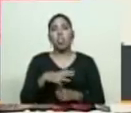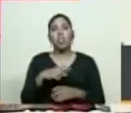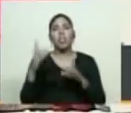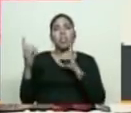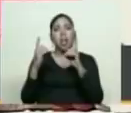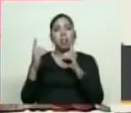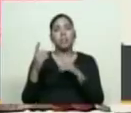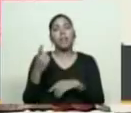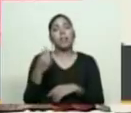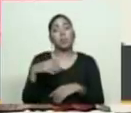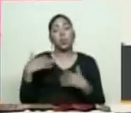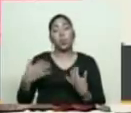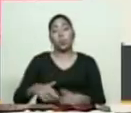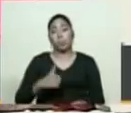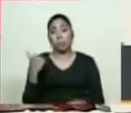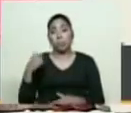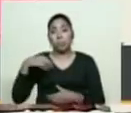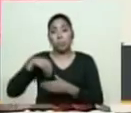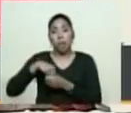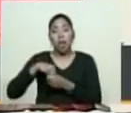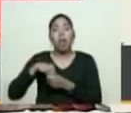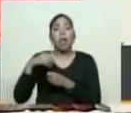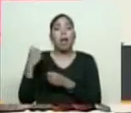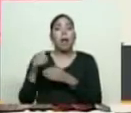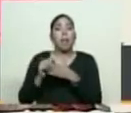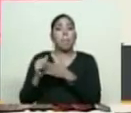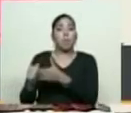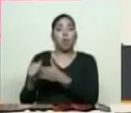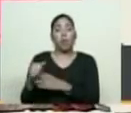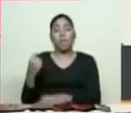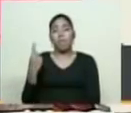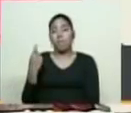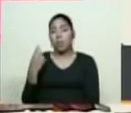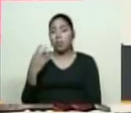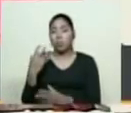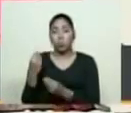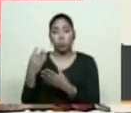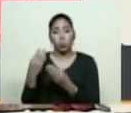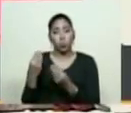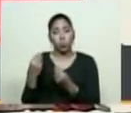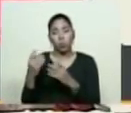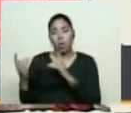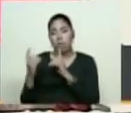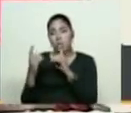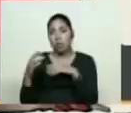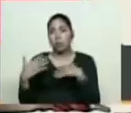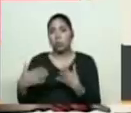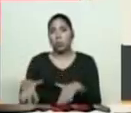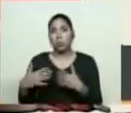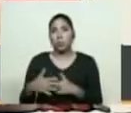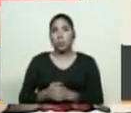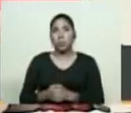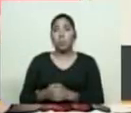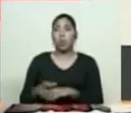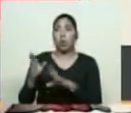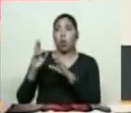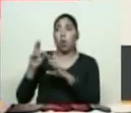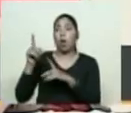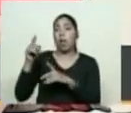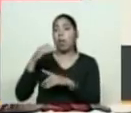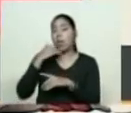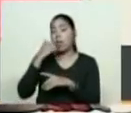venezolana. Ojalá en el mundo, de sus amigos que tienen mucha plata, dijeran, vamos a sentar a esta gente para ver qué es lo que sale